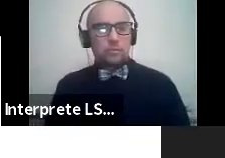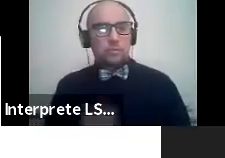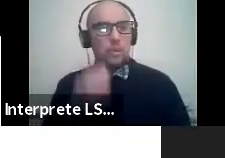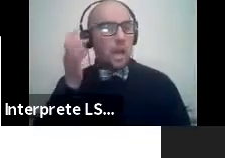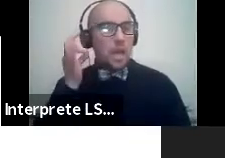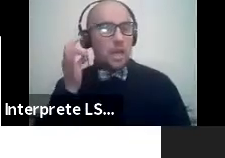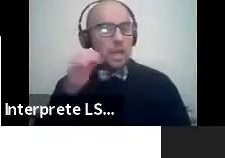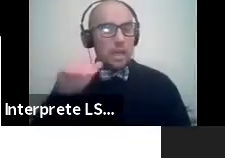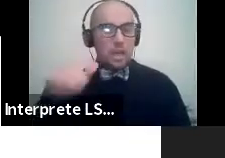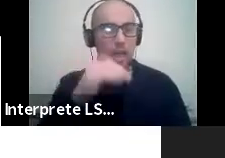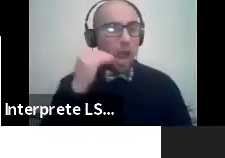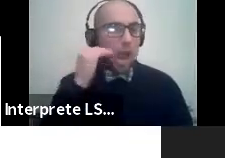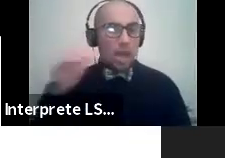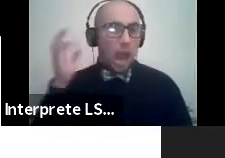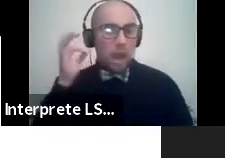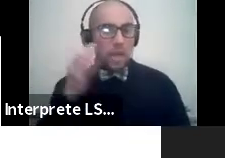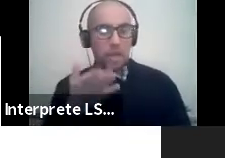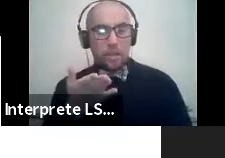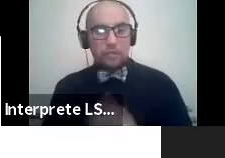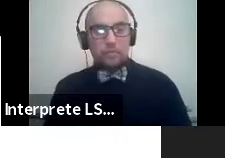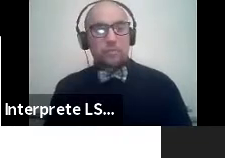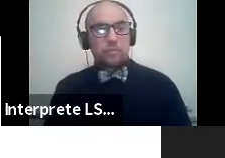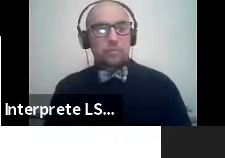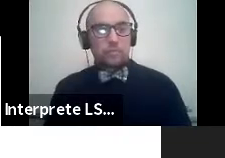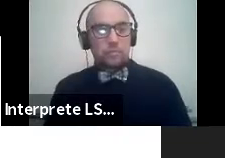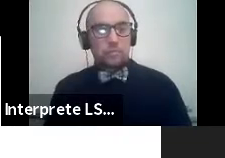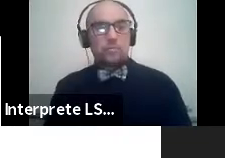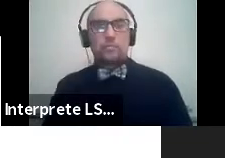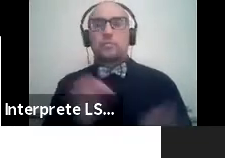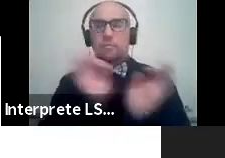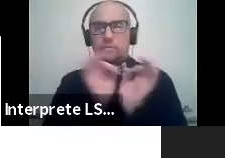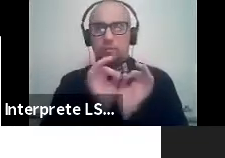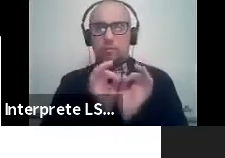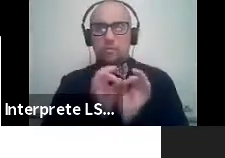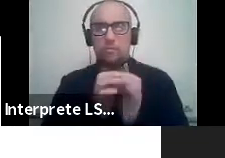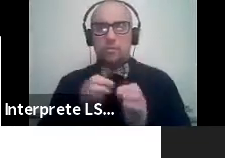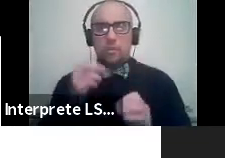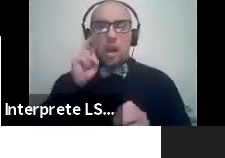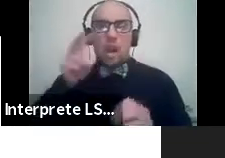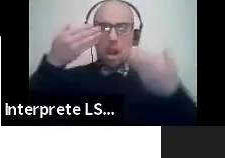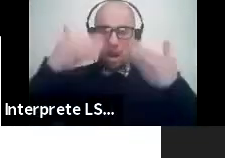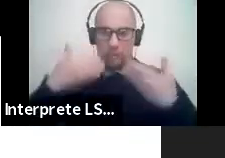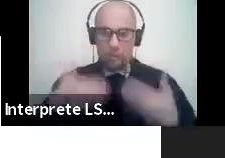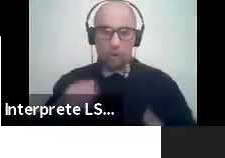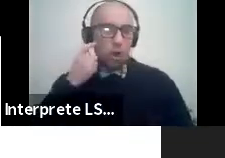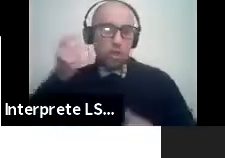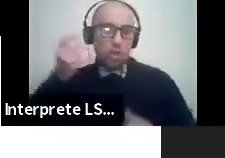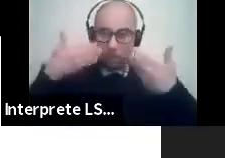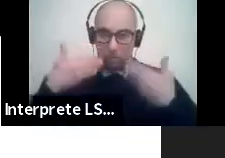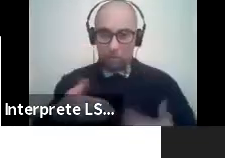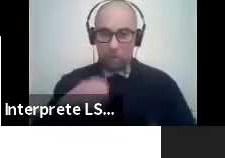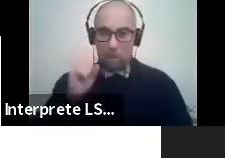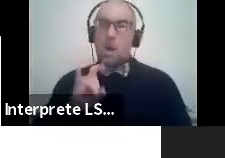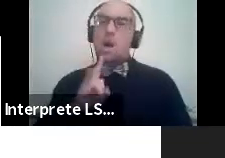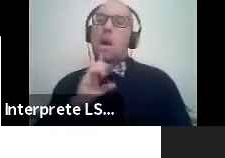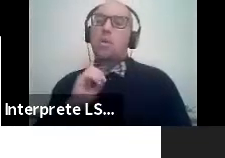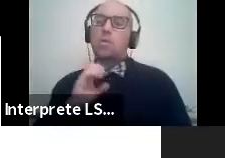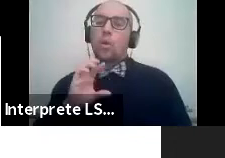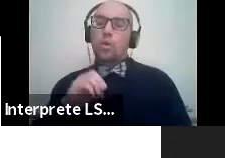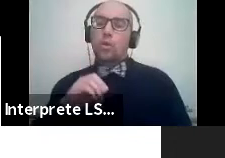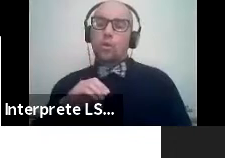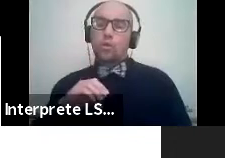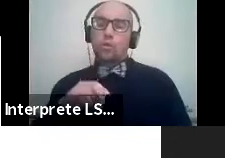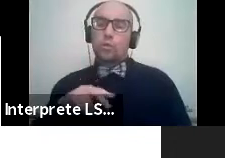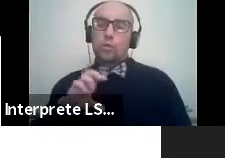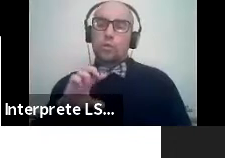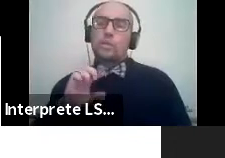no tiene nada, tiene que ver con niñas, para explicar su autoconcepto matemático, ¿ya? Son niñas de kinder. Entonces,